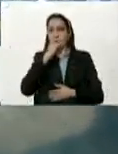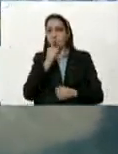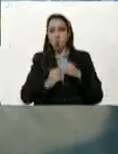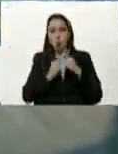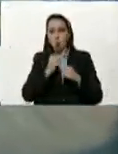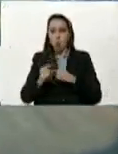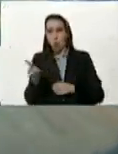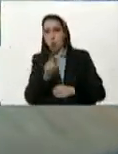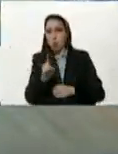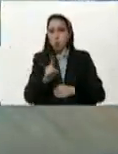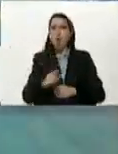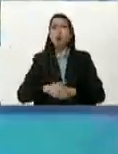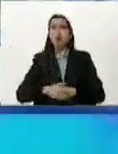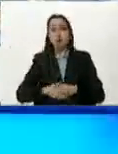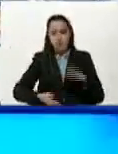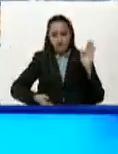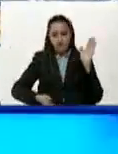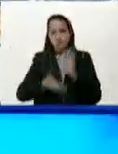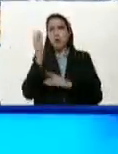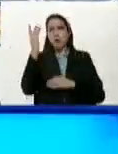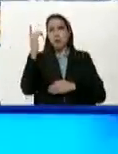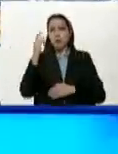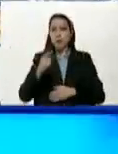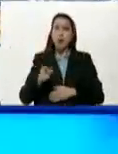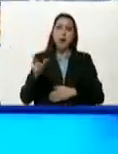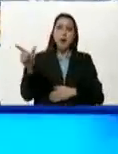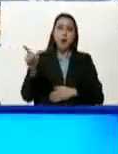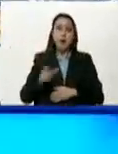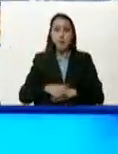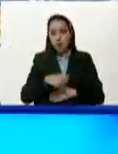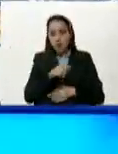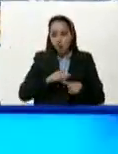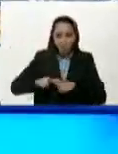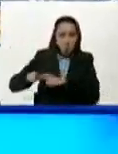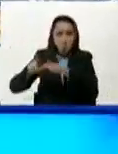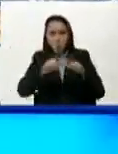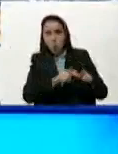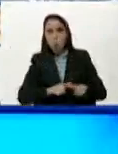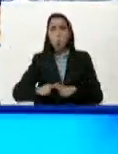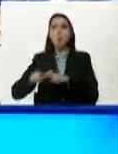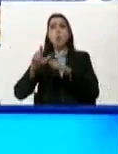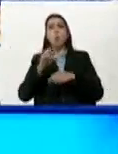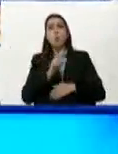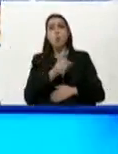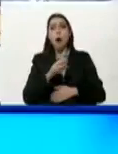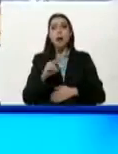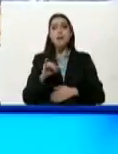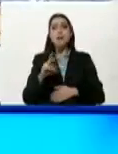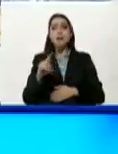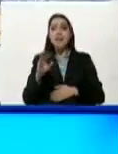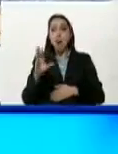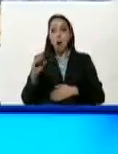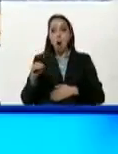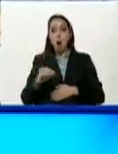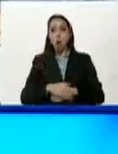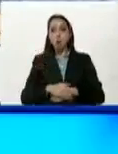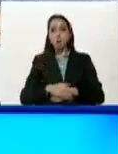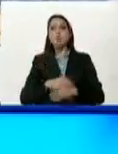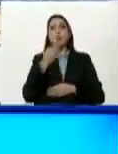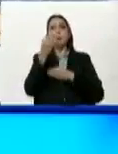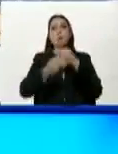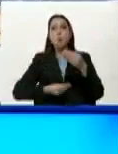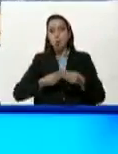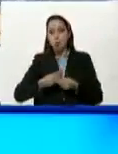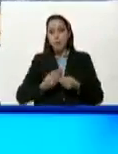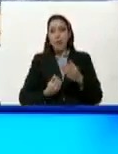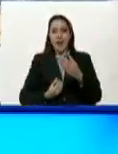vámonos para el mantecal allá en mantecal en el sector guard y pico vamos a proceder a